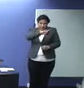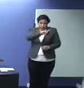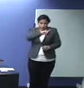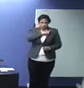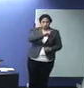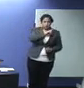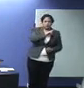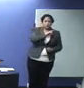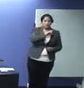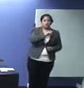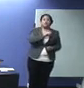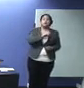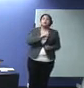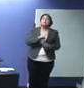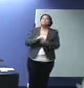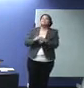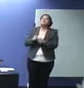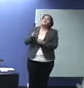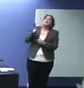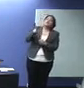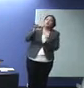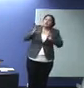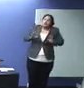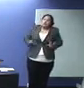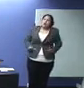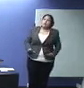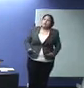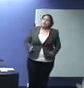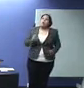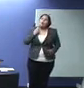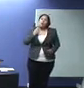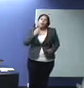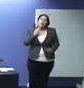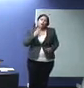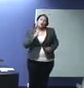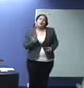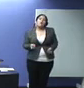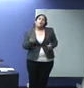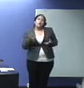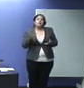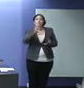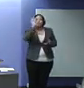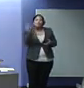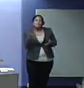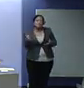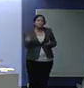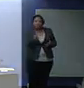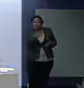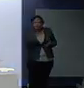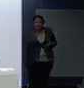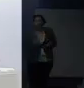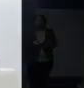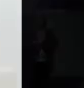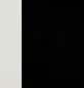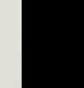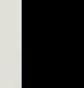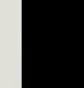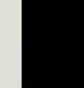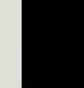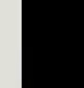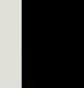CIE, determinar el nivel de funcionamiento de la persona y a partir de ahí, digamos, las limitaciones y restricciones que presenta